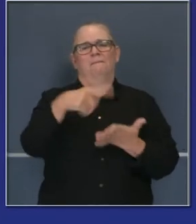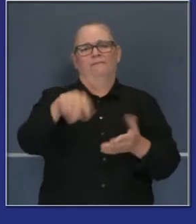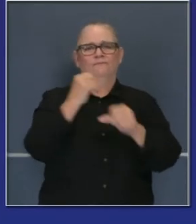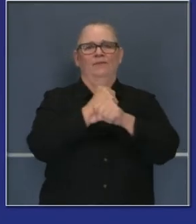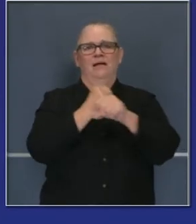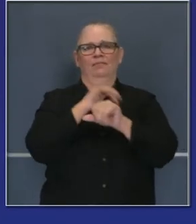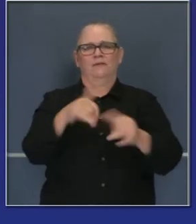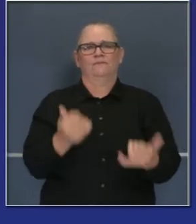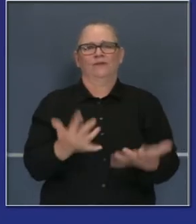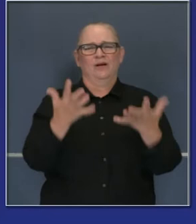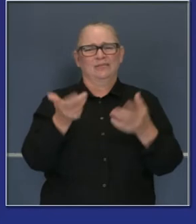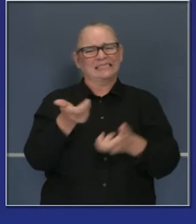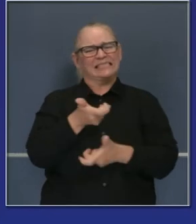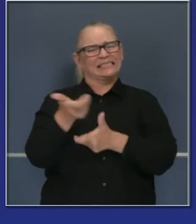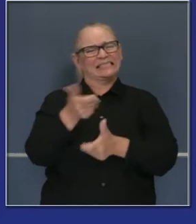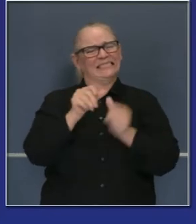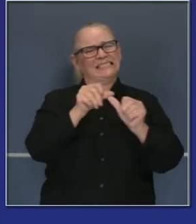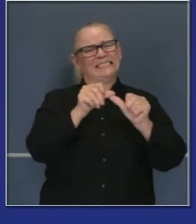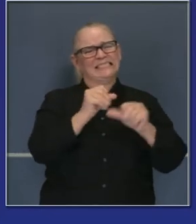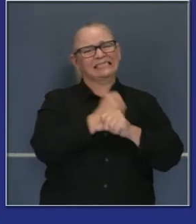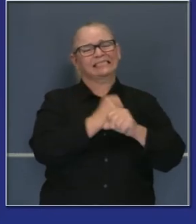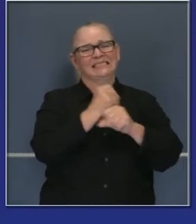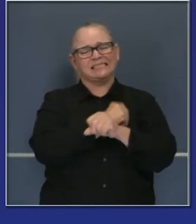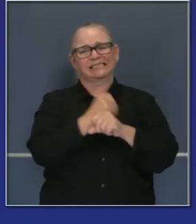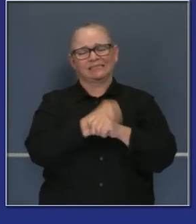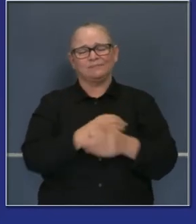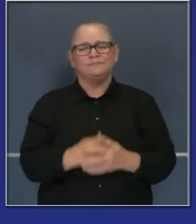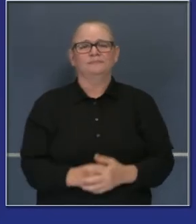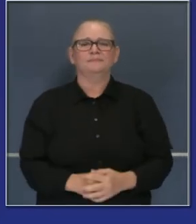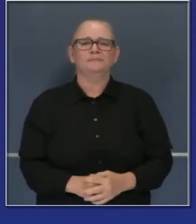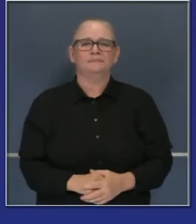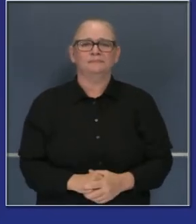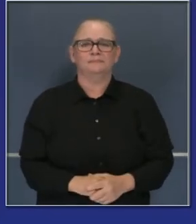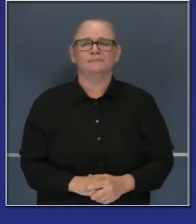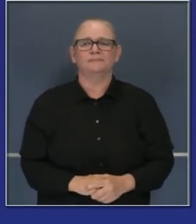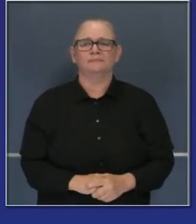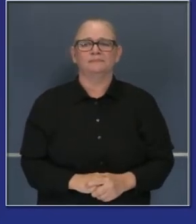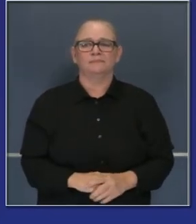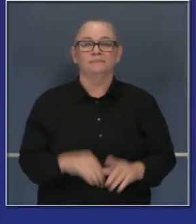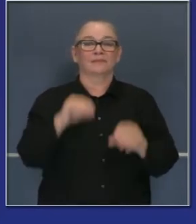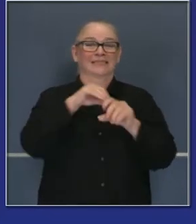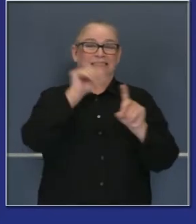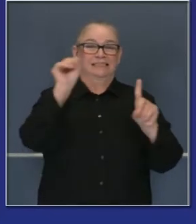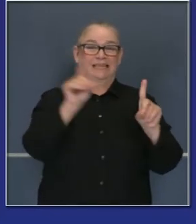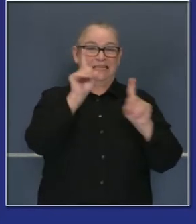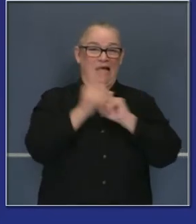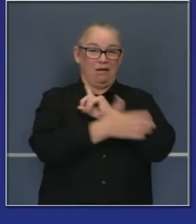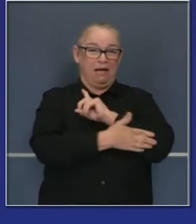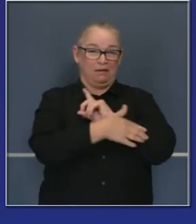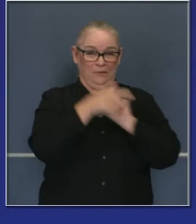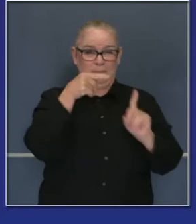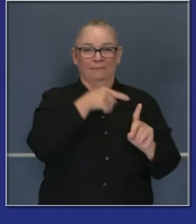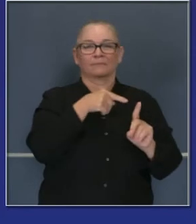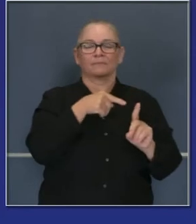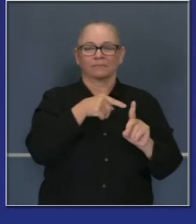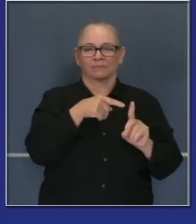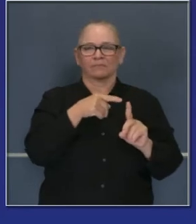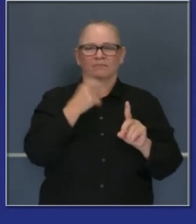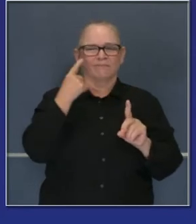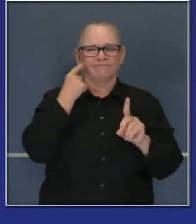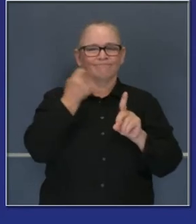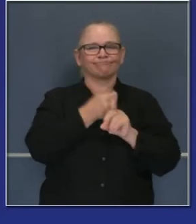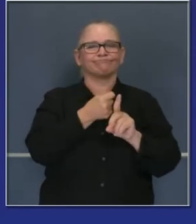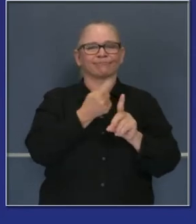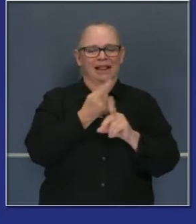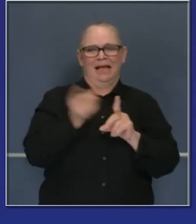incluyendo el de bobcats en el condado de los ángeles y hablando del condado es el de san diego tiene su reto con el incendio